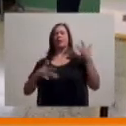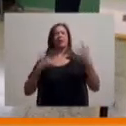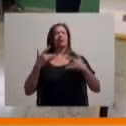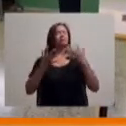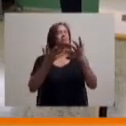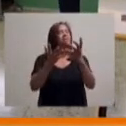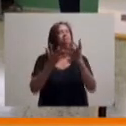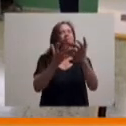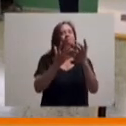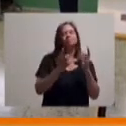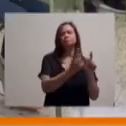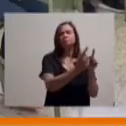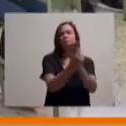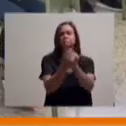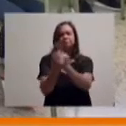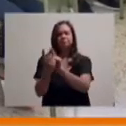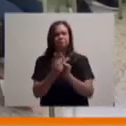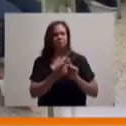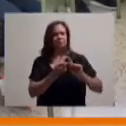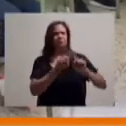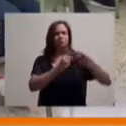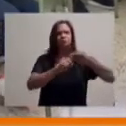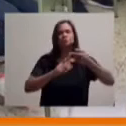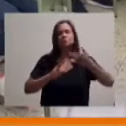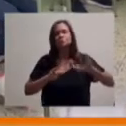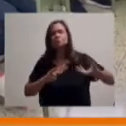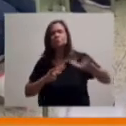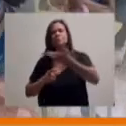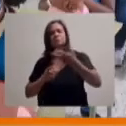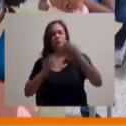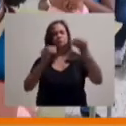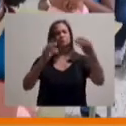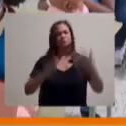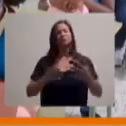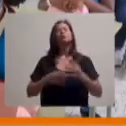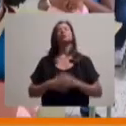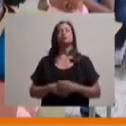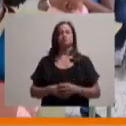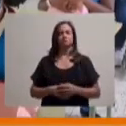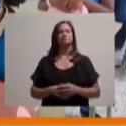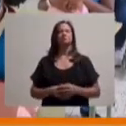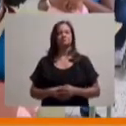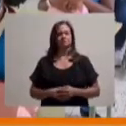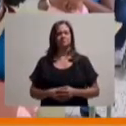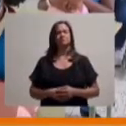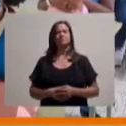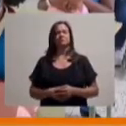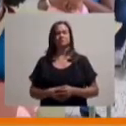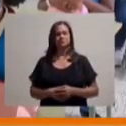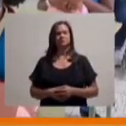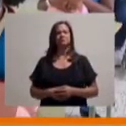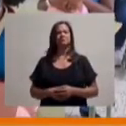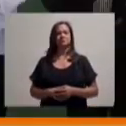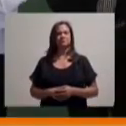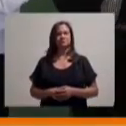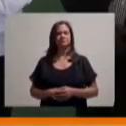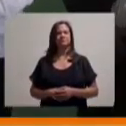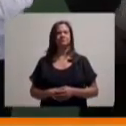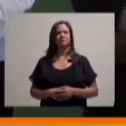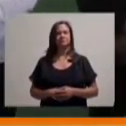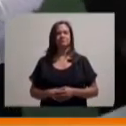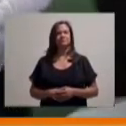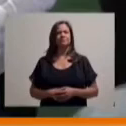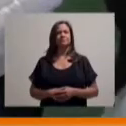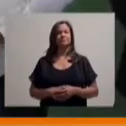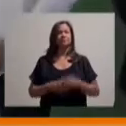lo que hace falta, lo que se necesita en la República Dominicana es que los muchachos lleguen a las escuelas para entonces nosotros acabar de llegar a un